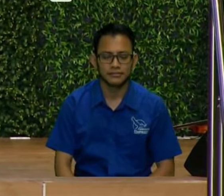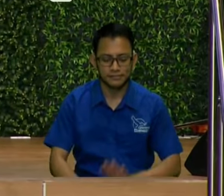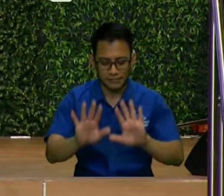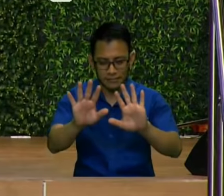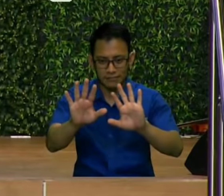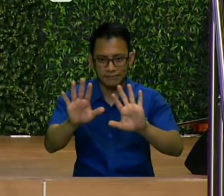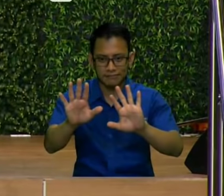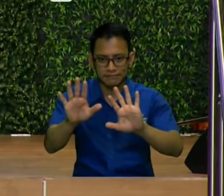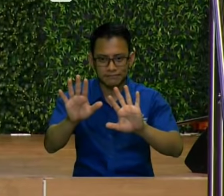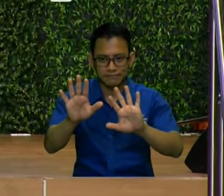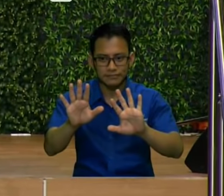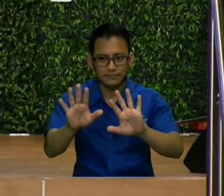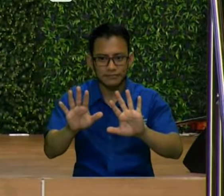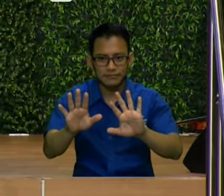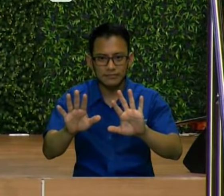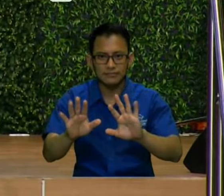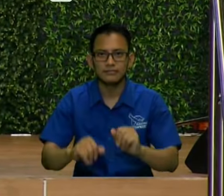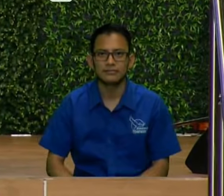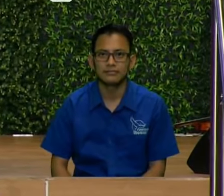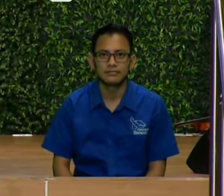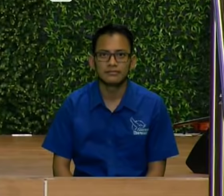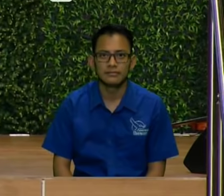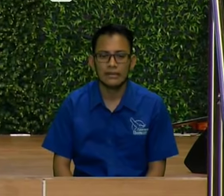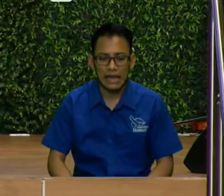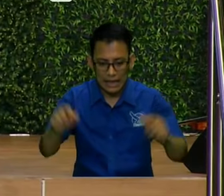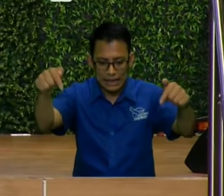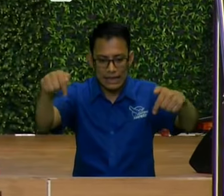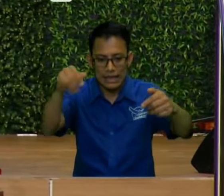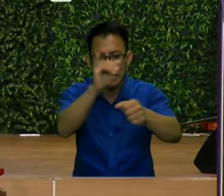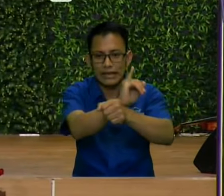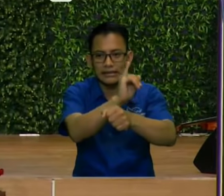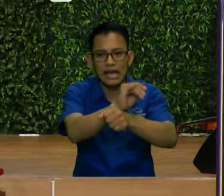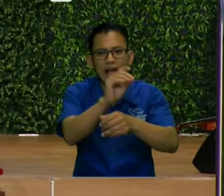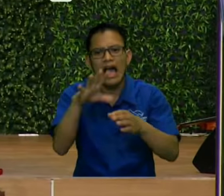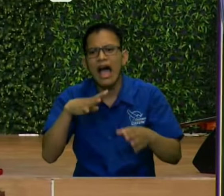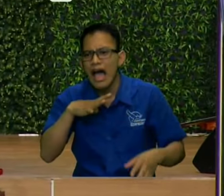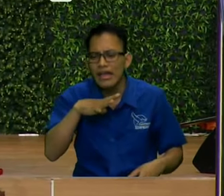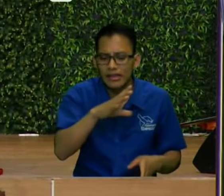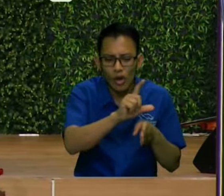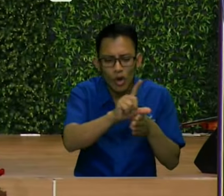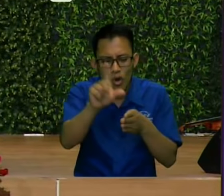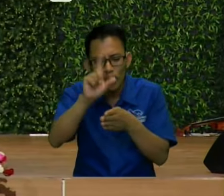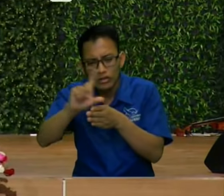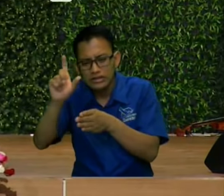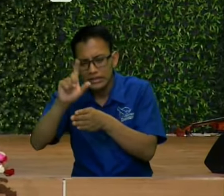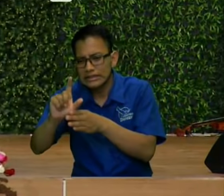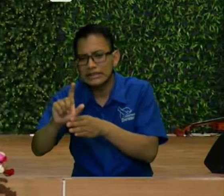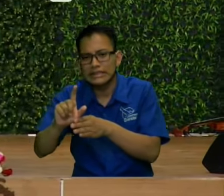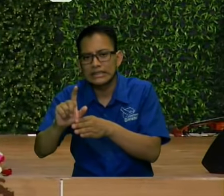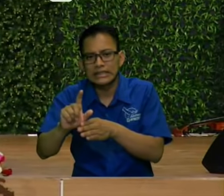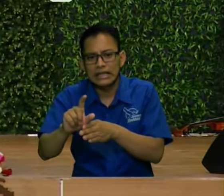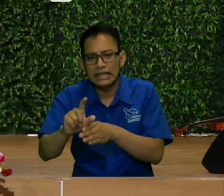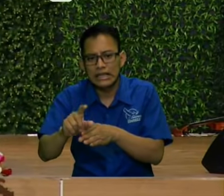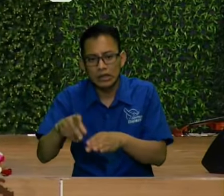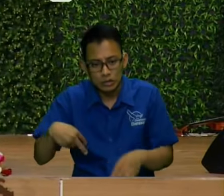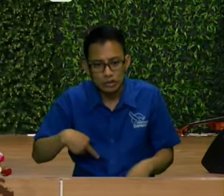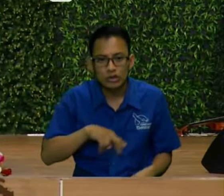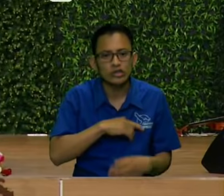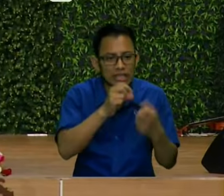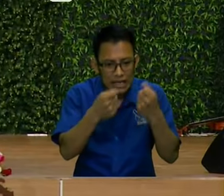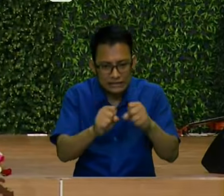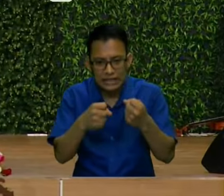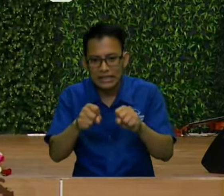a ver. Aquí, en la iglesia, hay cosas que nosotros tenemos que hacer con gente que